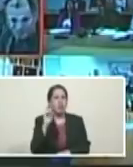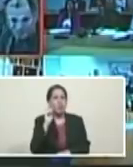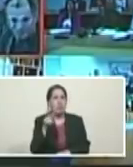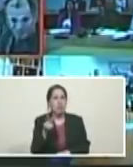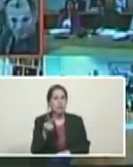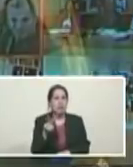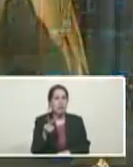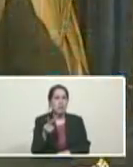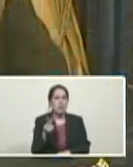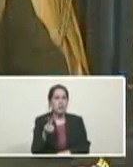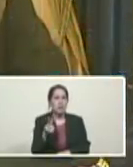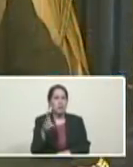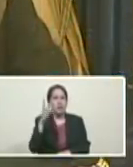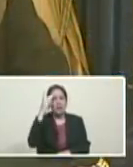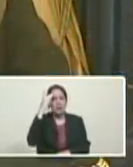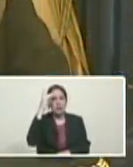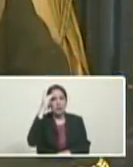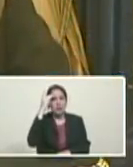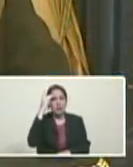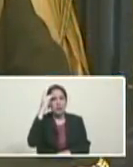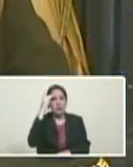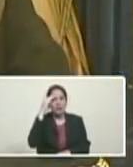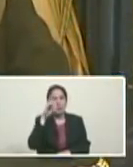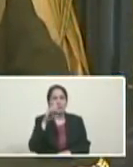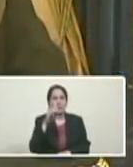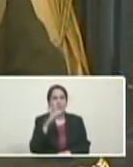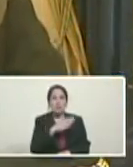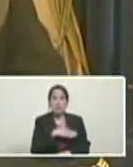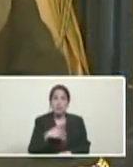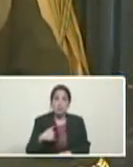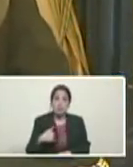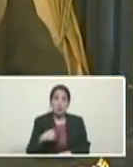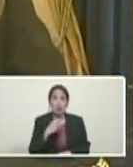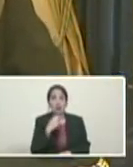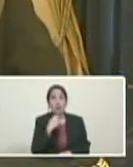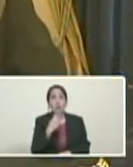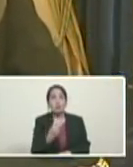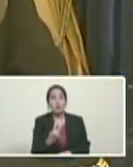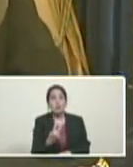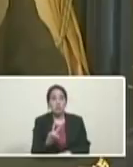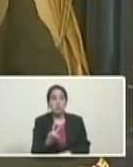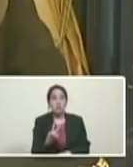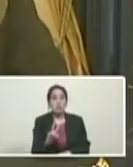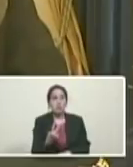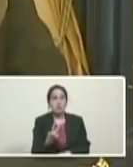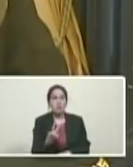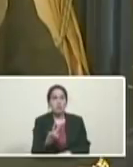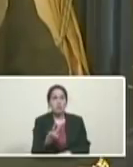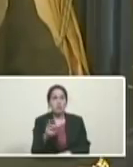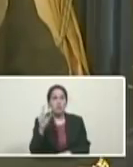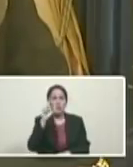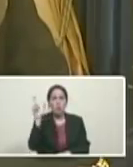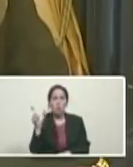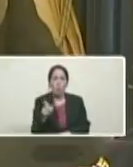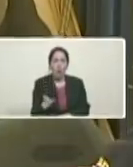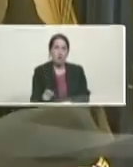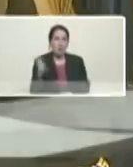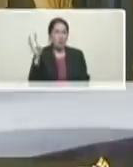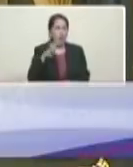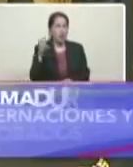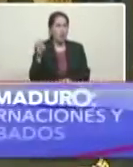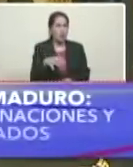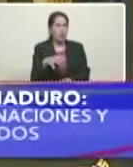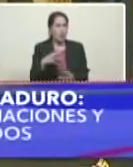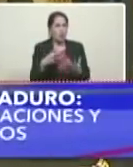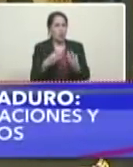compañera del si rodríguez gómez quisiera que me diera desde guayana con